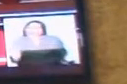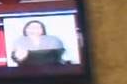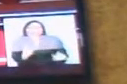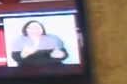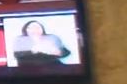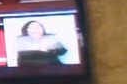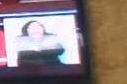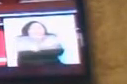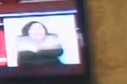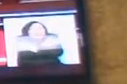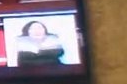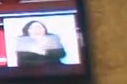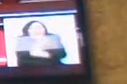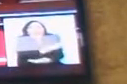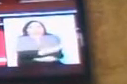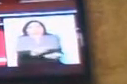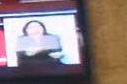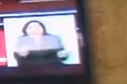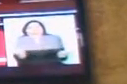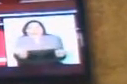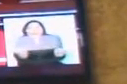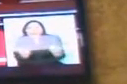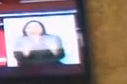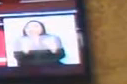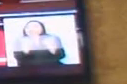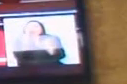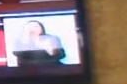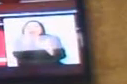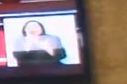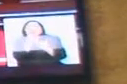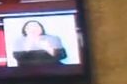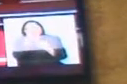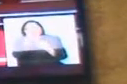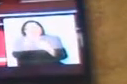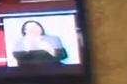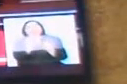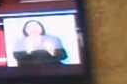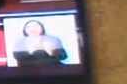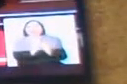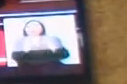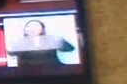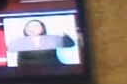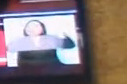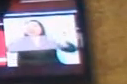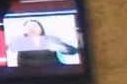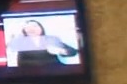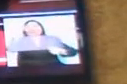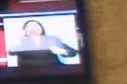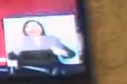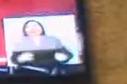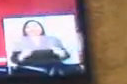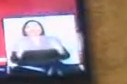Un abrazo fuerte para todos. Dios bendiga a nuestro país y que vive el Perú.